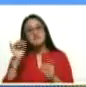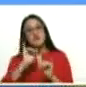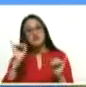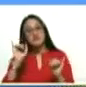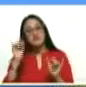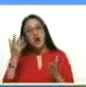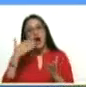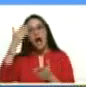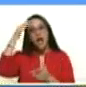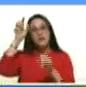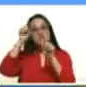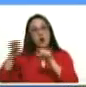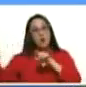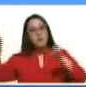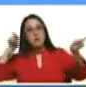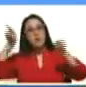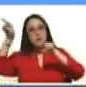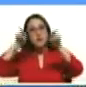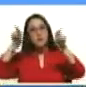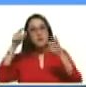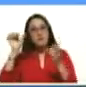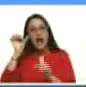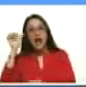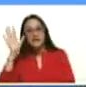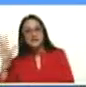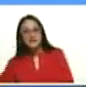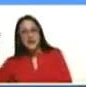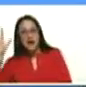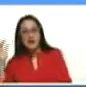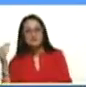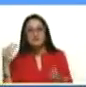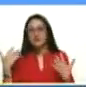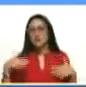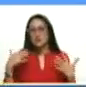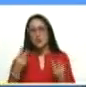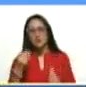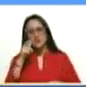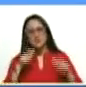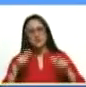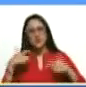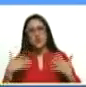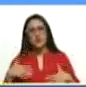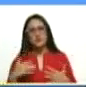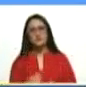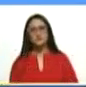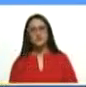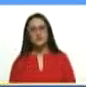mundo árabe, al mundo asiático, cientos, ¿verdad Ernesto?